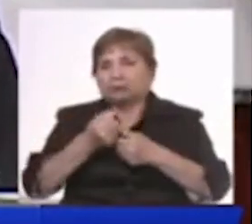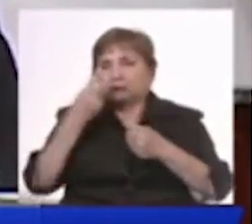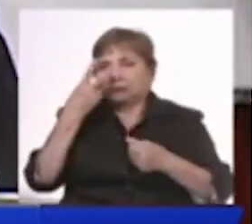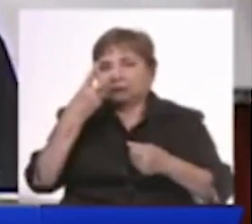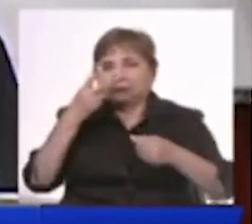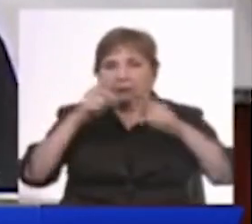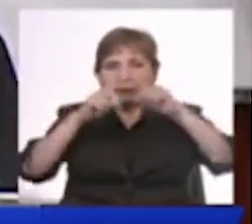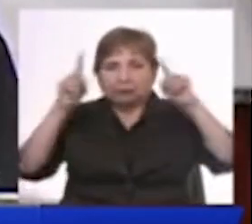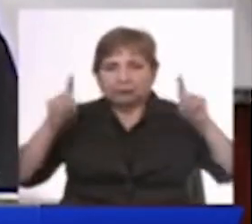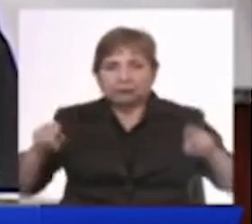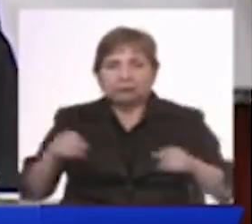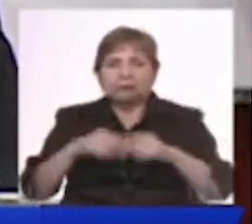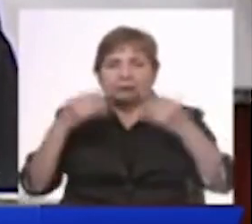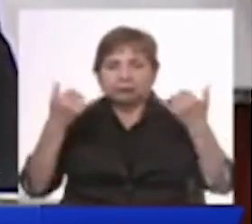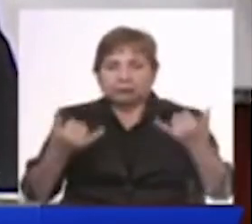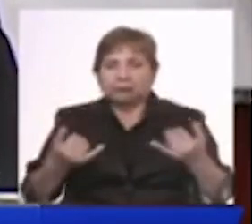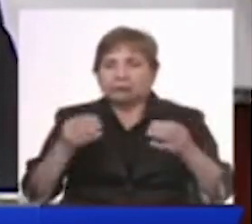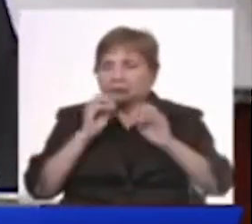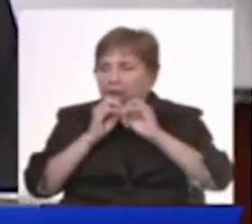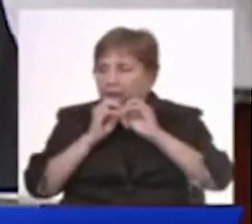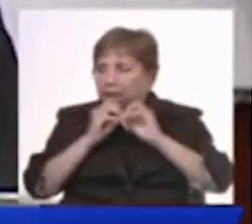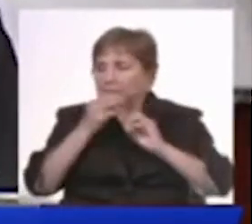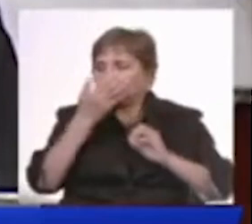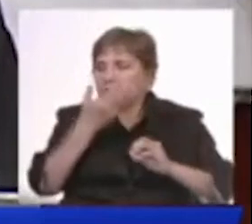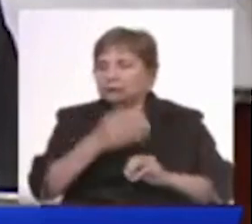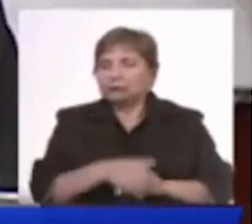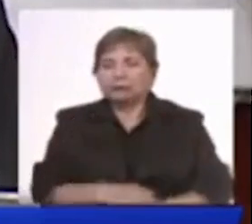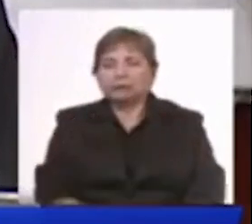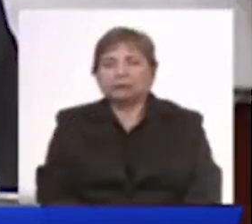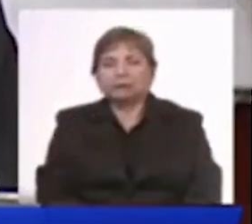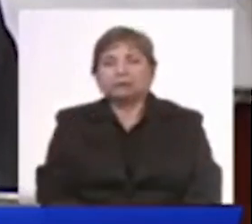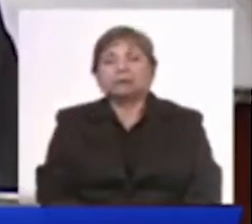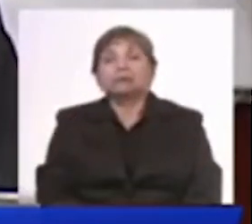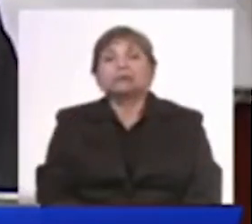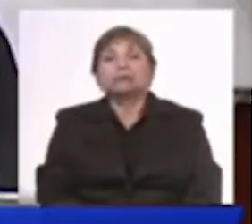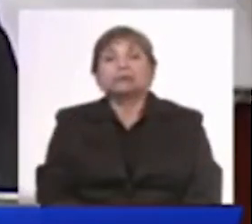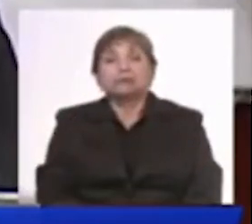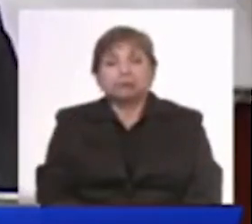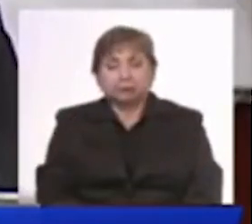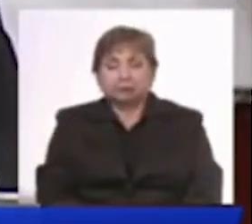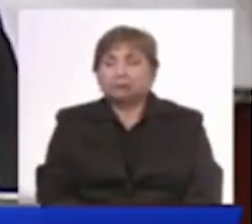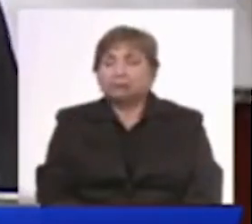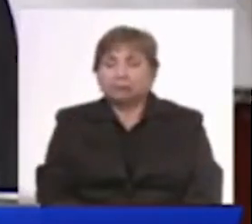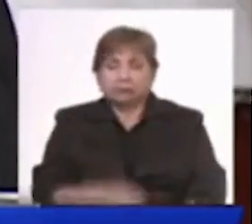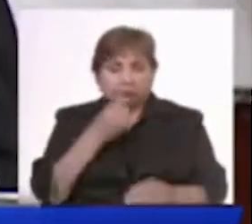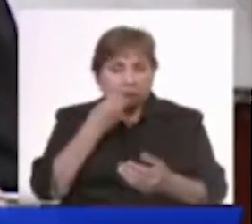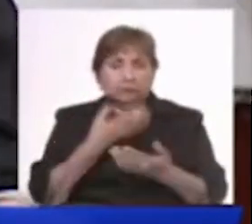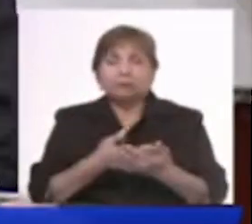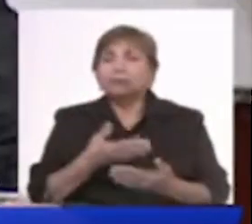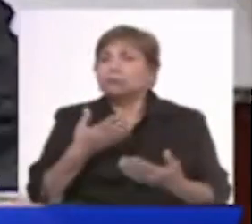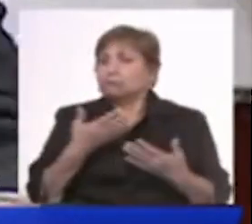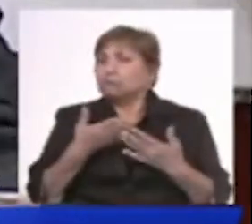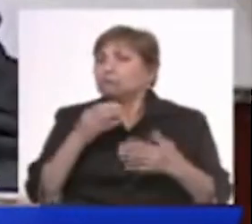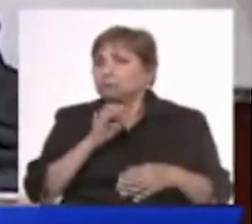dos pantallas, los cuales ahora vienen funcionando. Tiene muchas bondades esta pantalla.